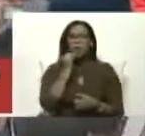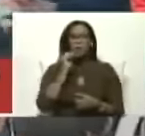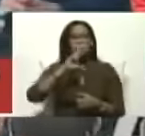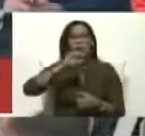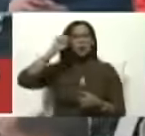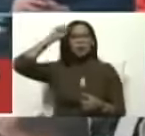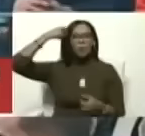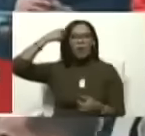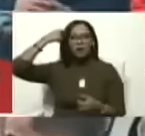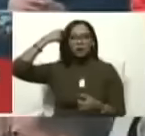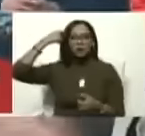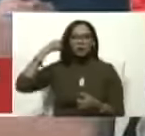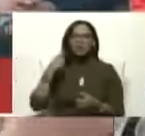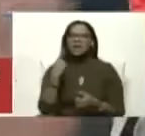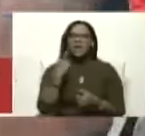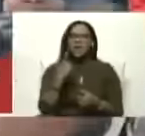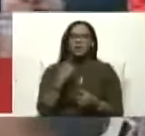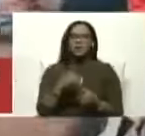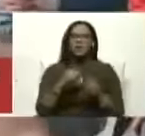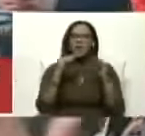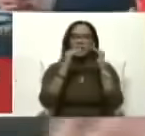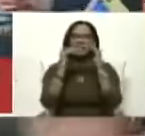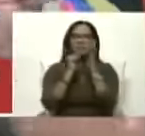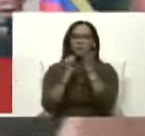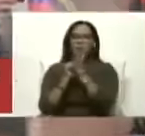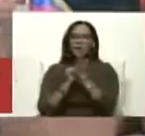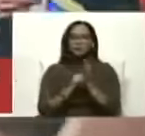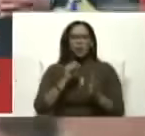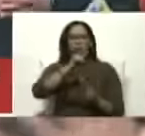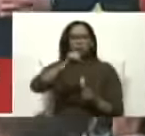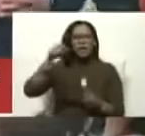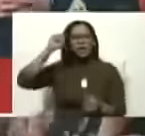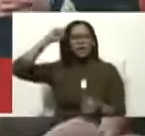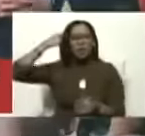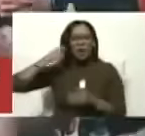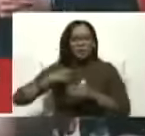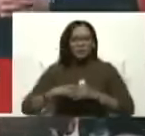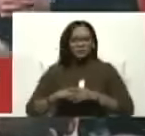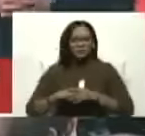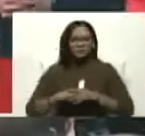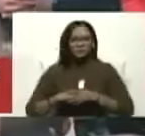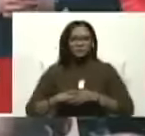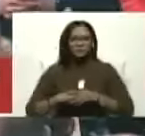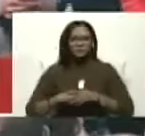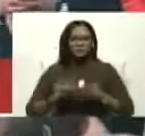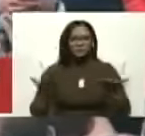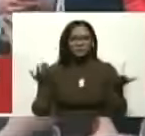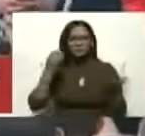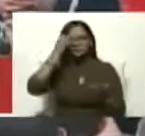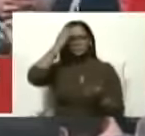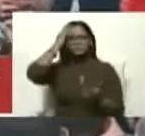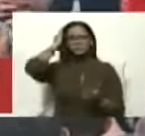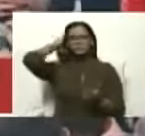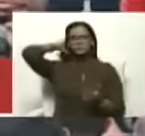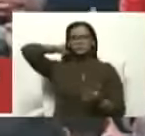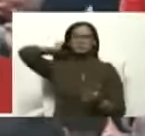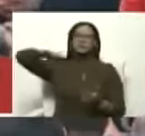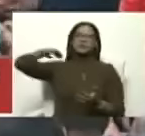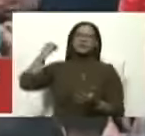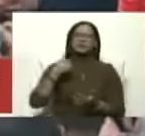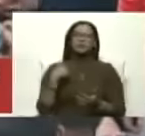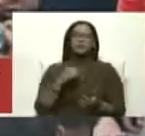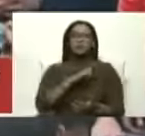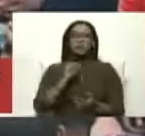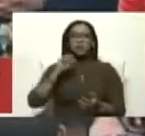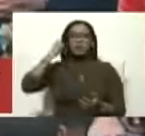recuerdo, en una brigada casa por casa. ¿Ustedes lo recuerdan? Yo no recuerdo a ningún pataruco,